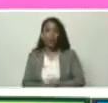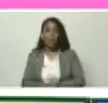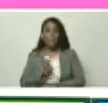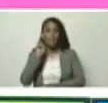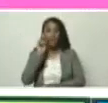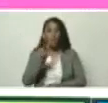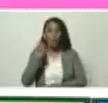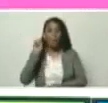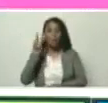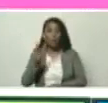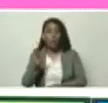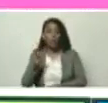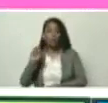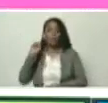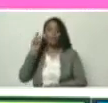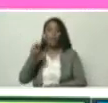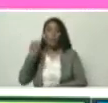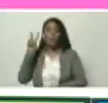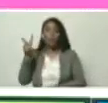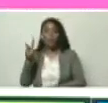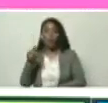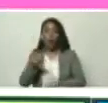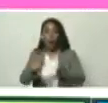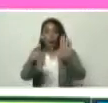22, 22, siendo las